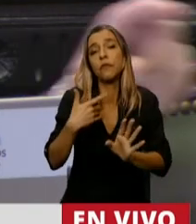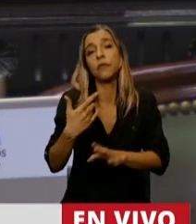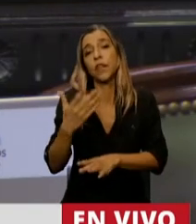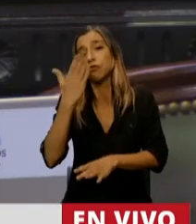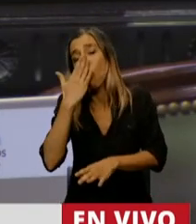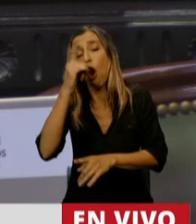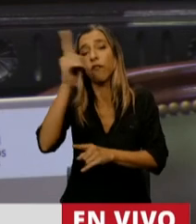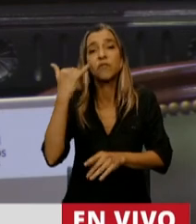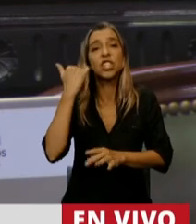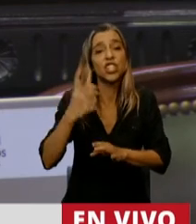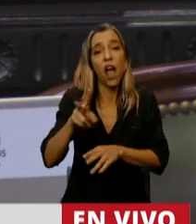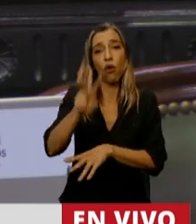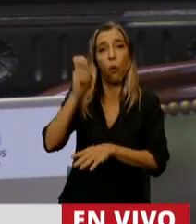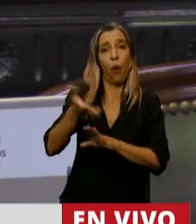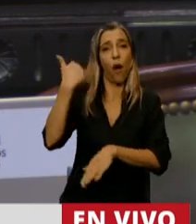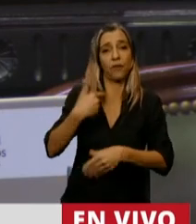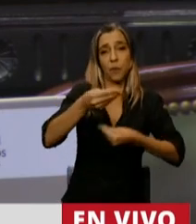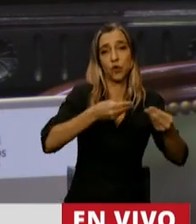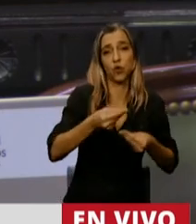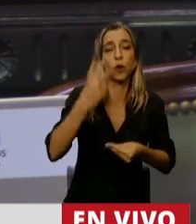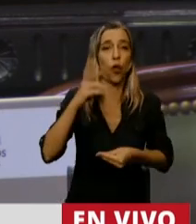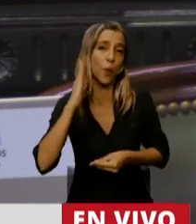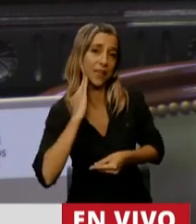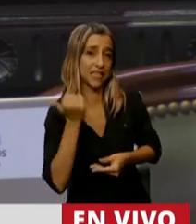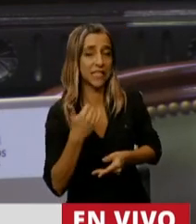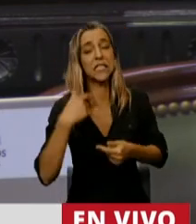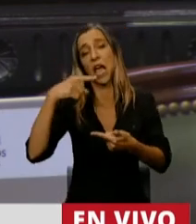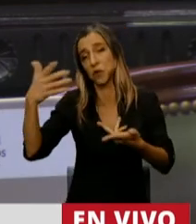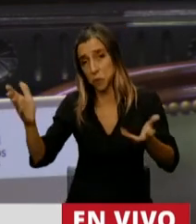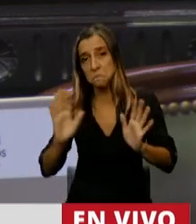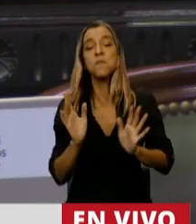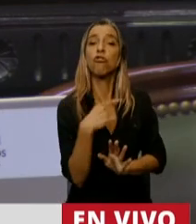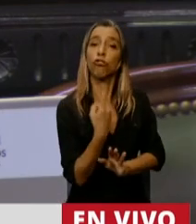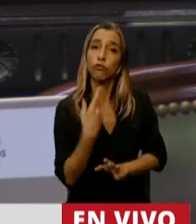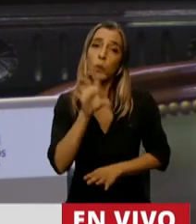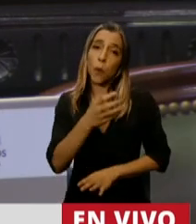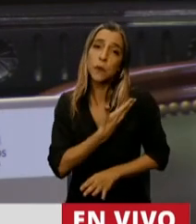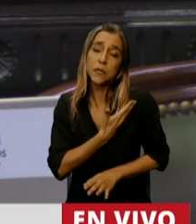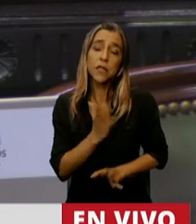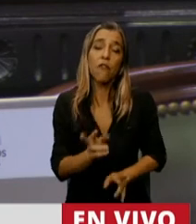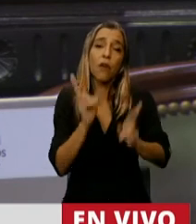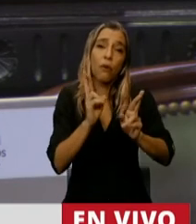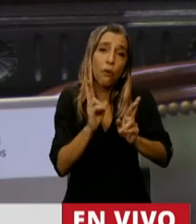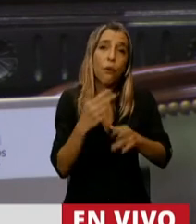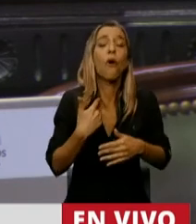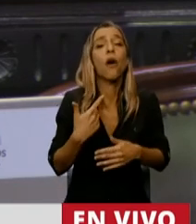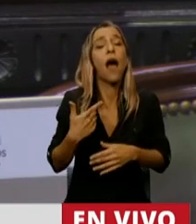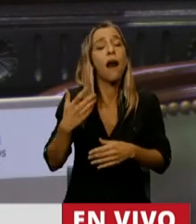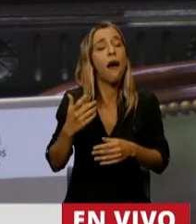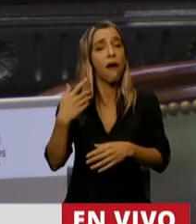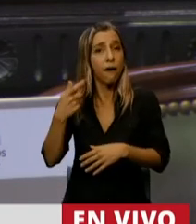lo cobró en el presupuesto 2016. Nosotros, como provincia de Santa Fe, esperemos que una vez que el fallo de la